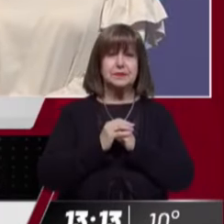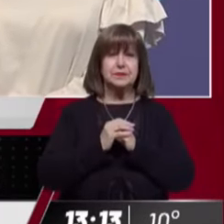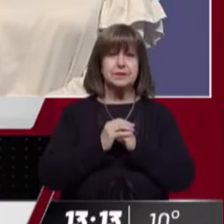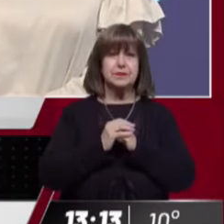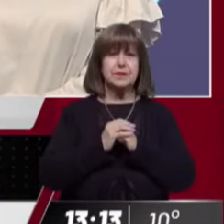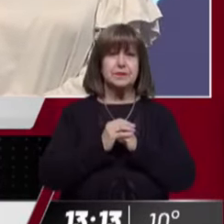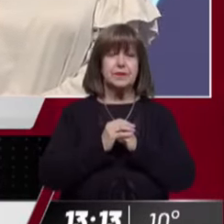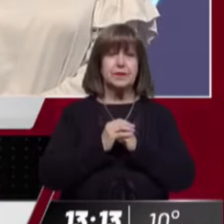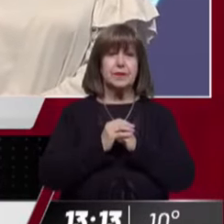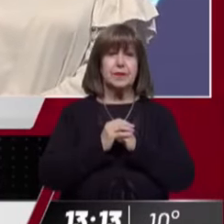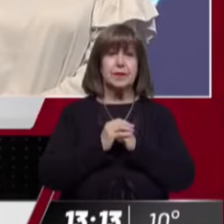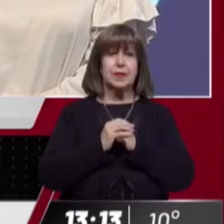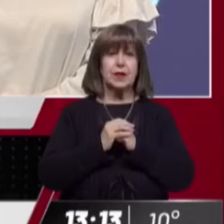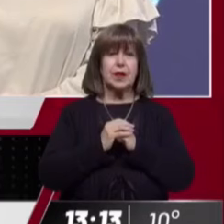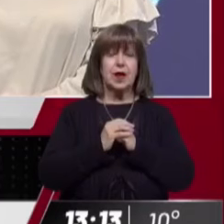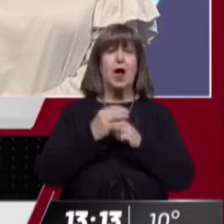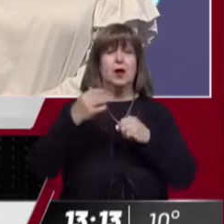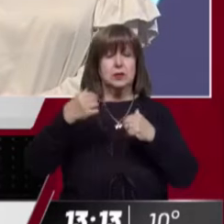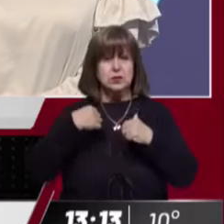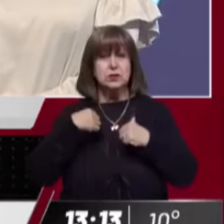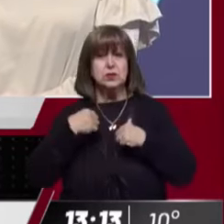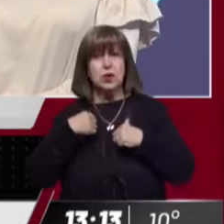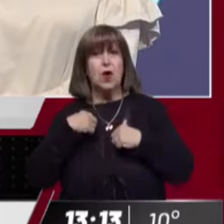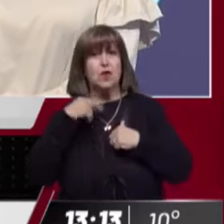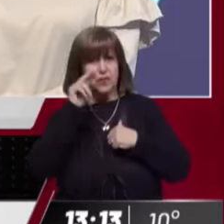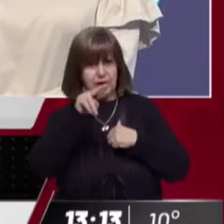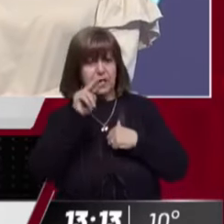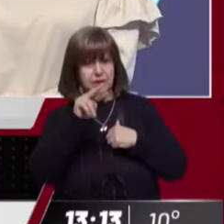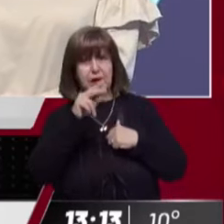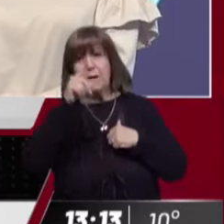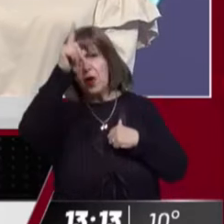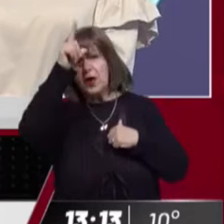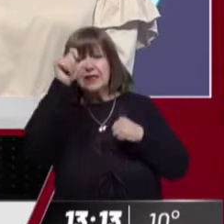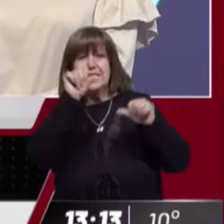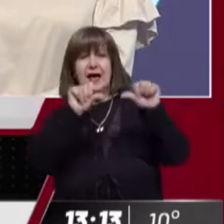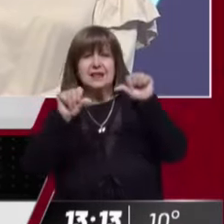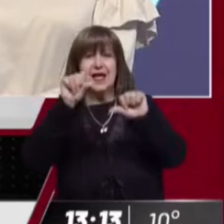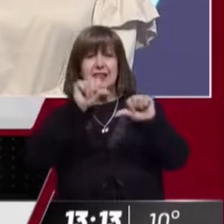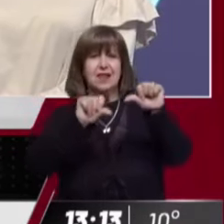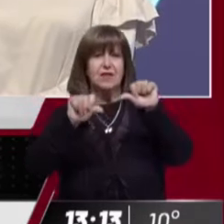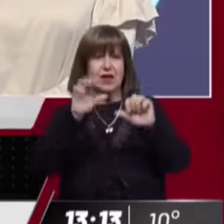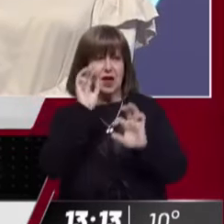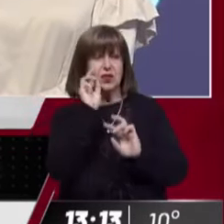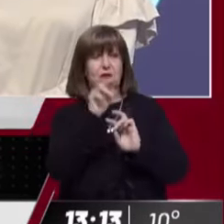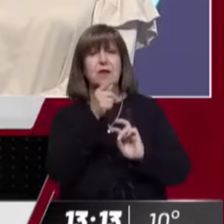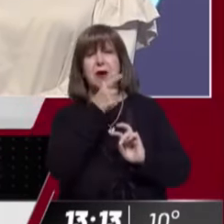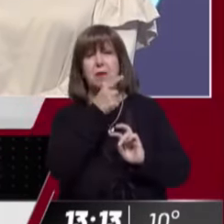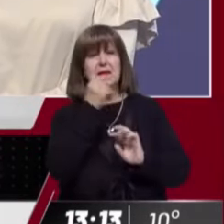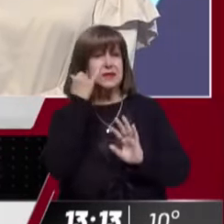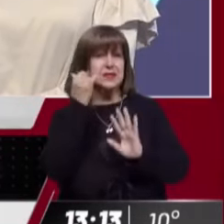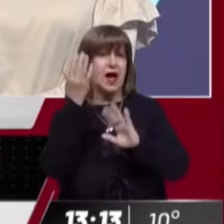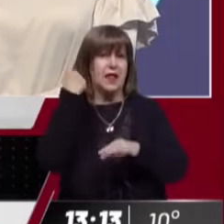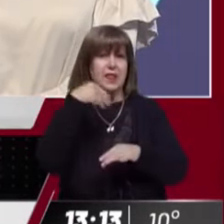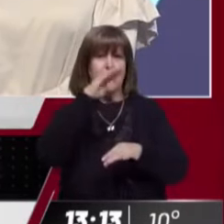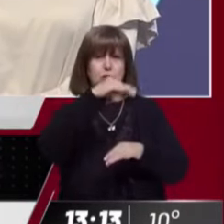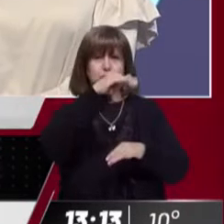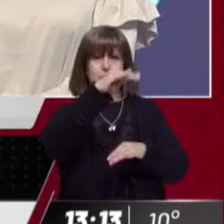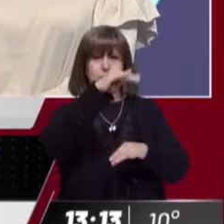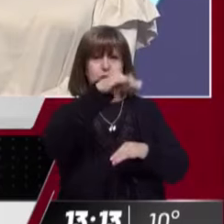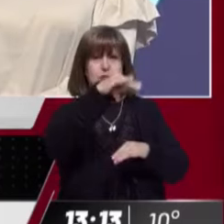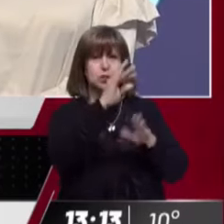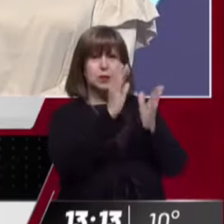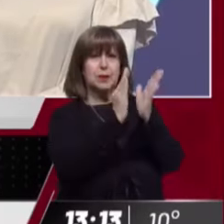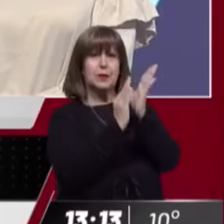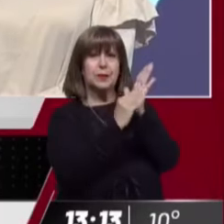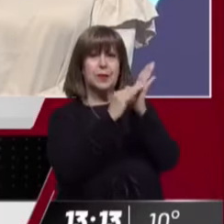Recién cuando veníamos, veíamos que se iba la policía científica, por lo tanto creemos que ya realizaron las tareas pertinentes. La vimos a unos pocos